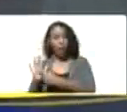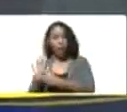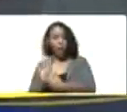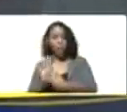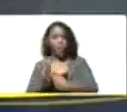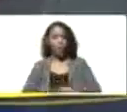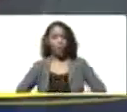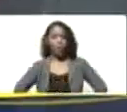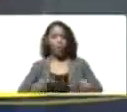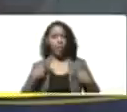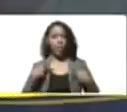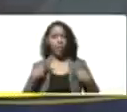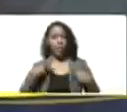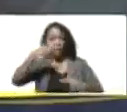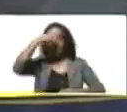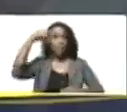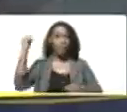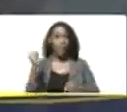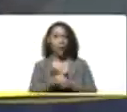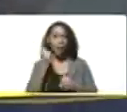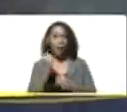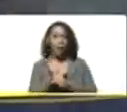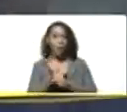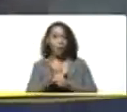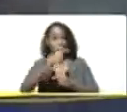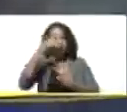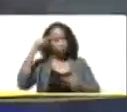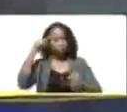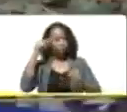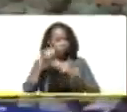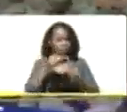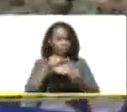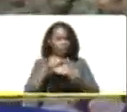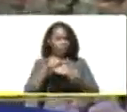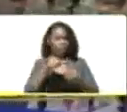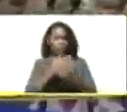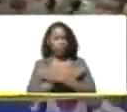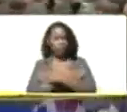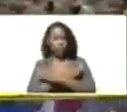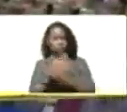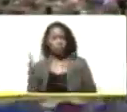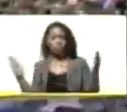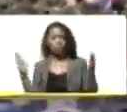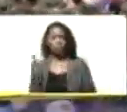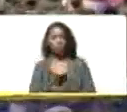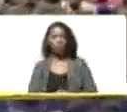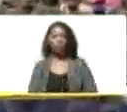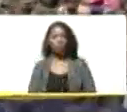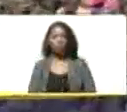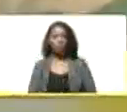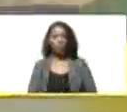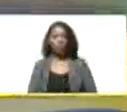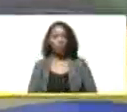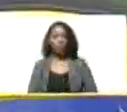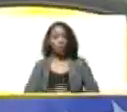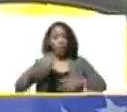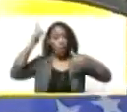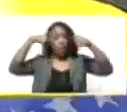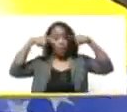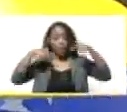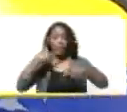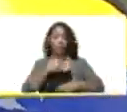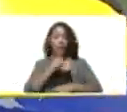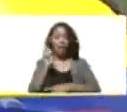vida, de trabajo, de dedicación, de entrega. Lo que Chávez decía en